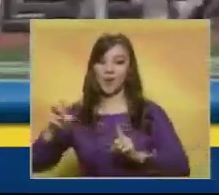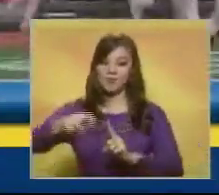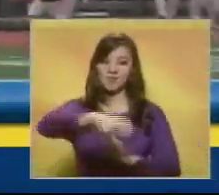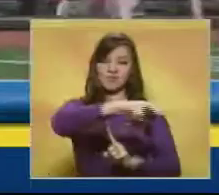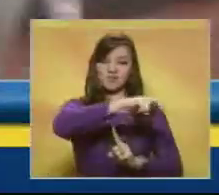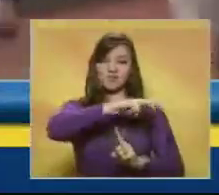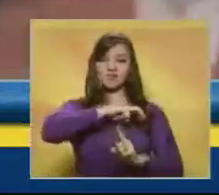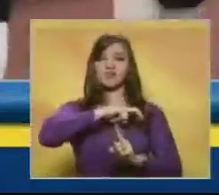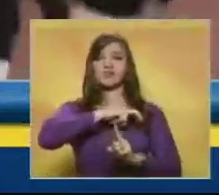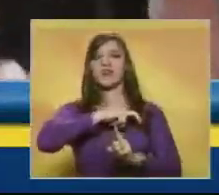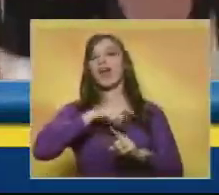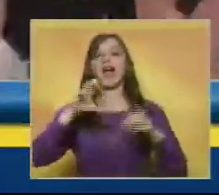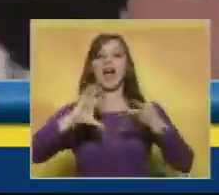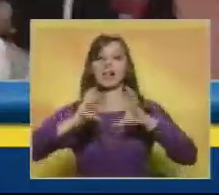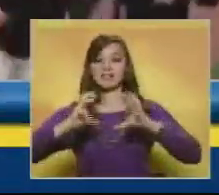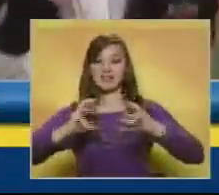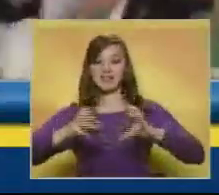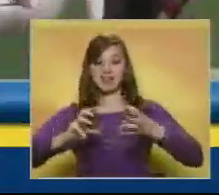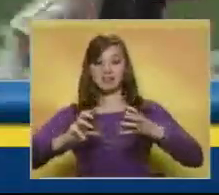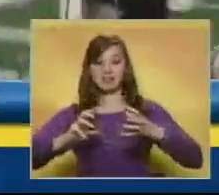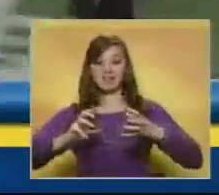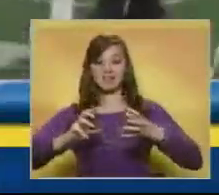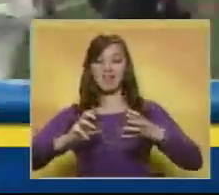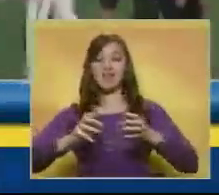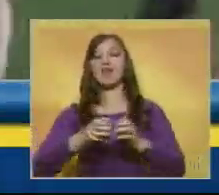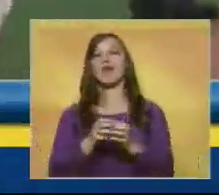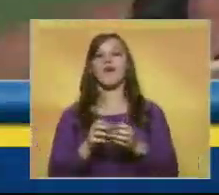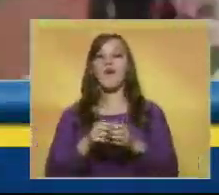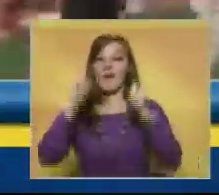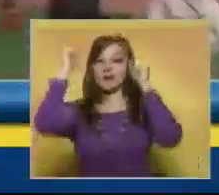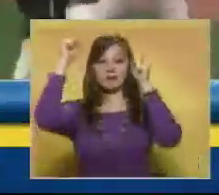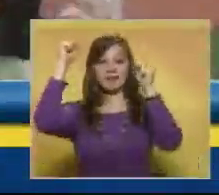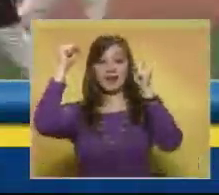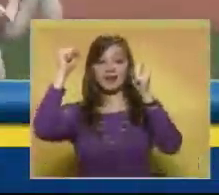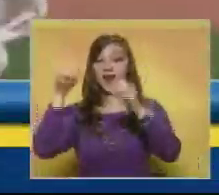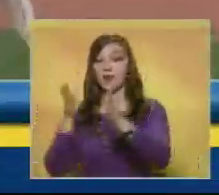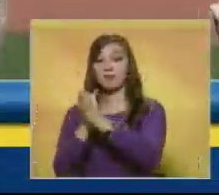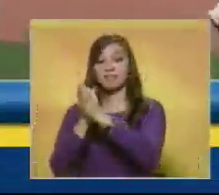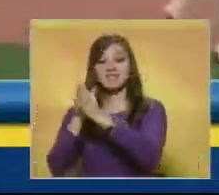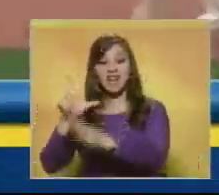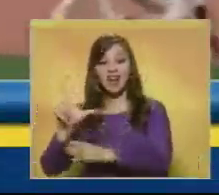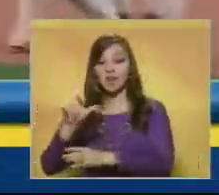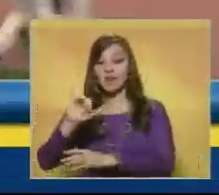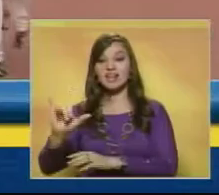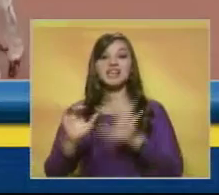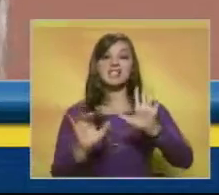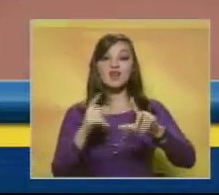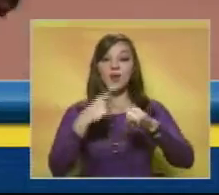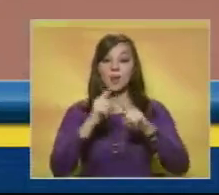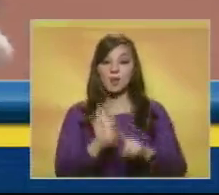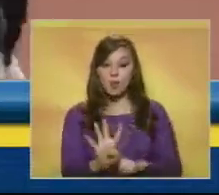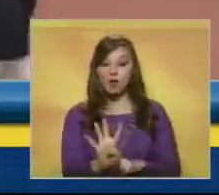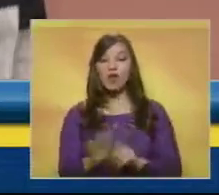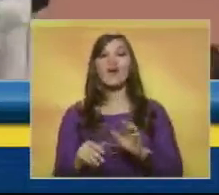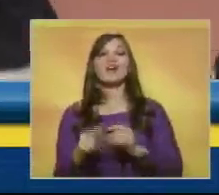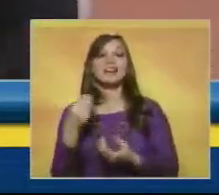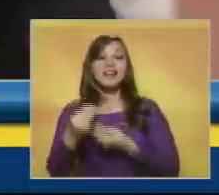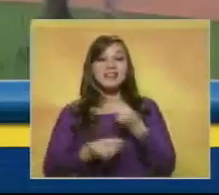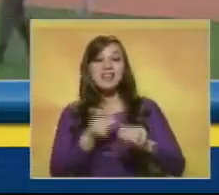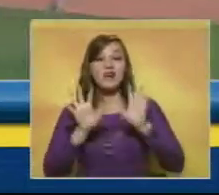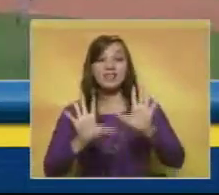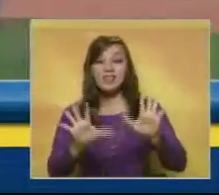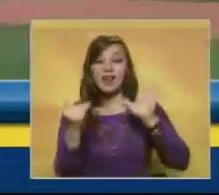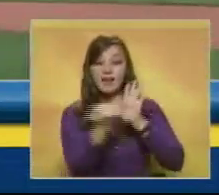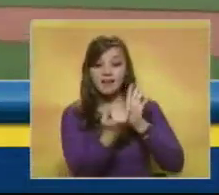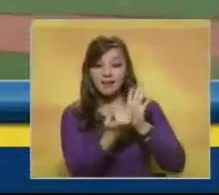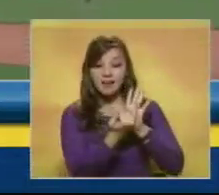la carrera con la que los Gigantes de San Francisco dejaron en el terreno a los Cardenales de San Luis 5-4 en 10 entradas. Así el